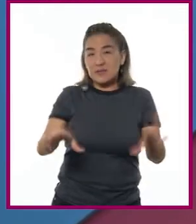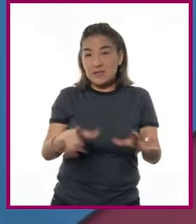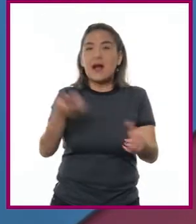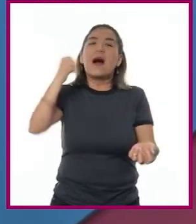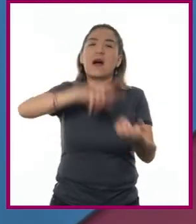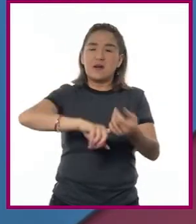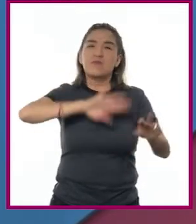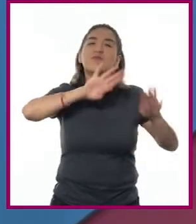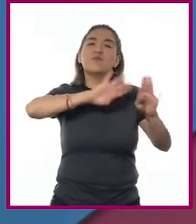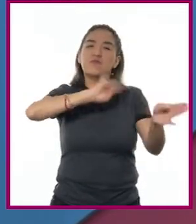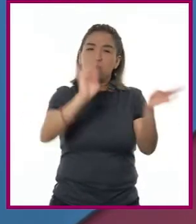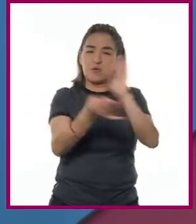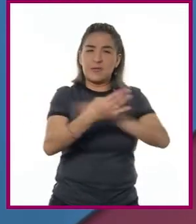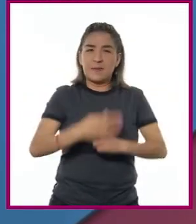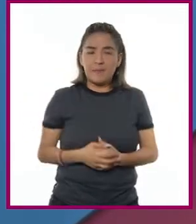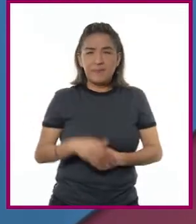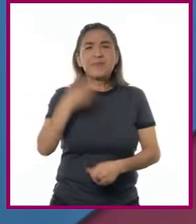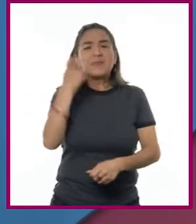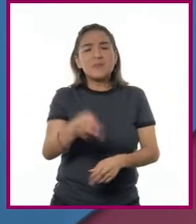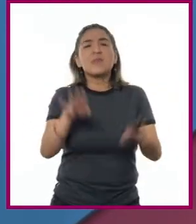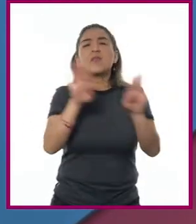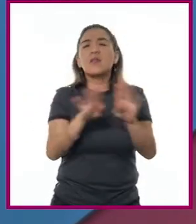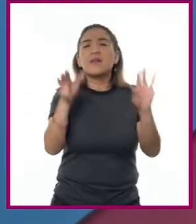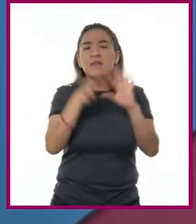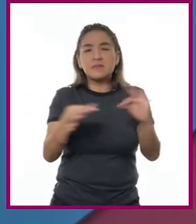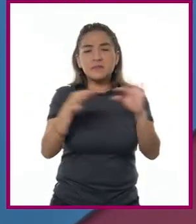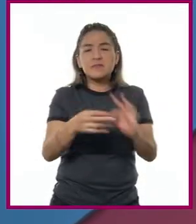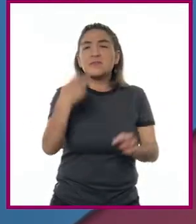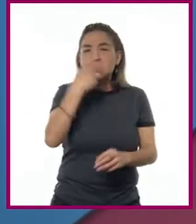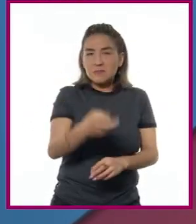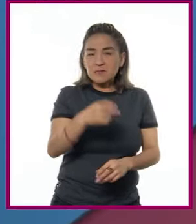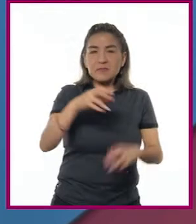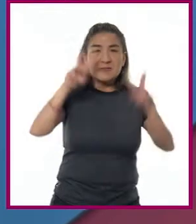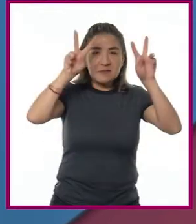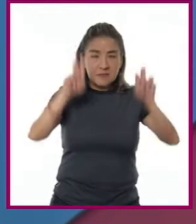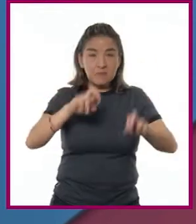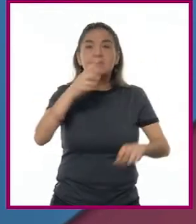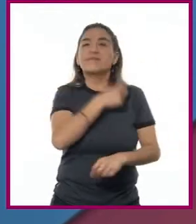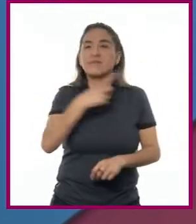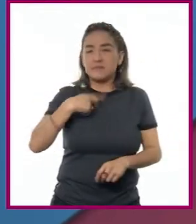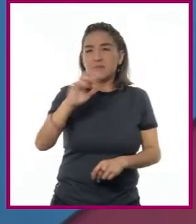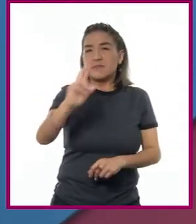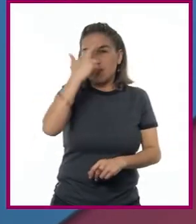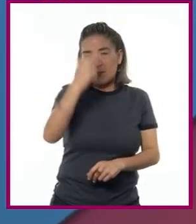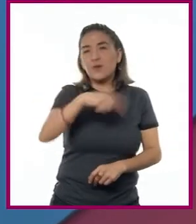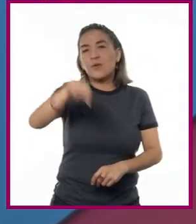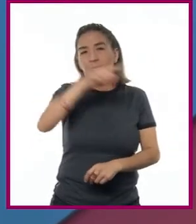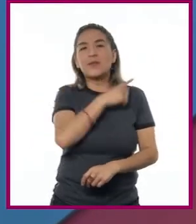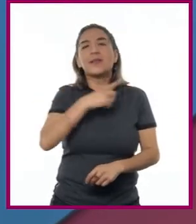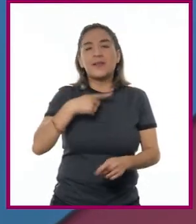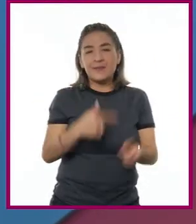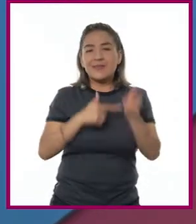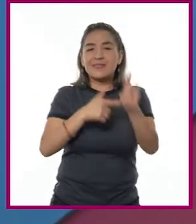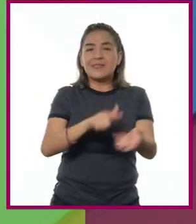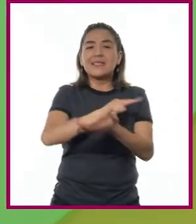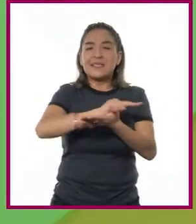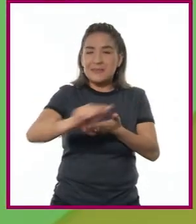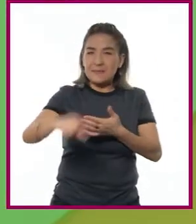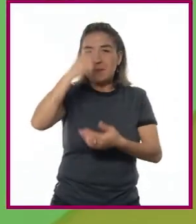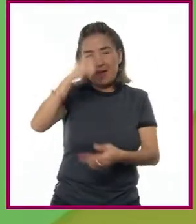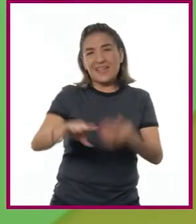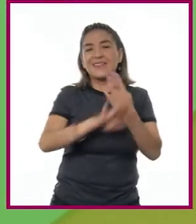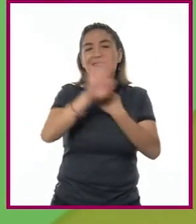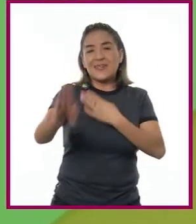global. Antes de iniciar con el contenido, es importante recordar las medidas sanitarias para evitar